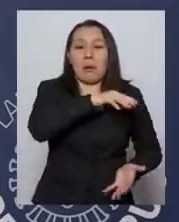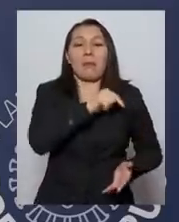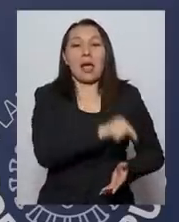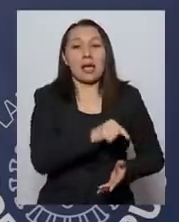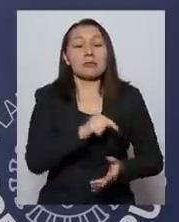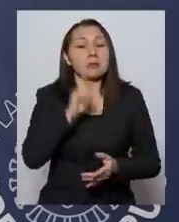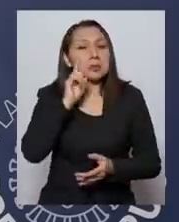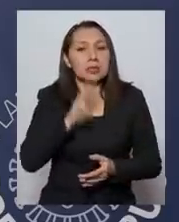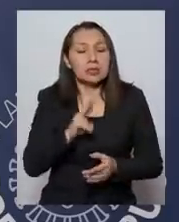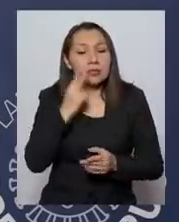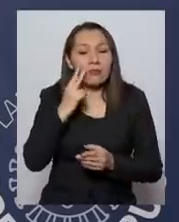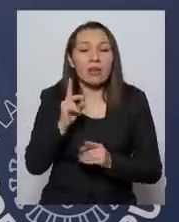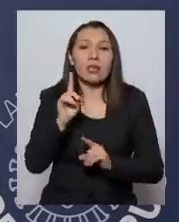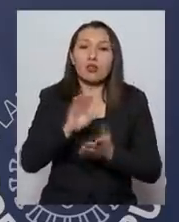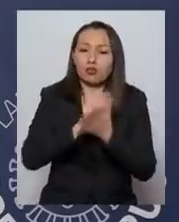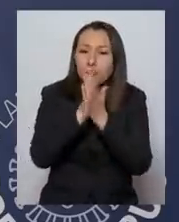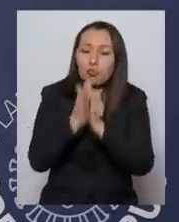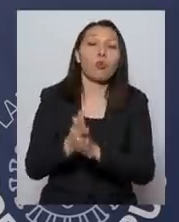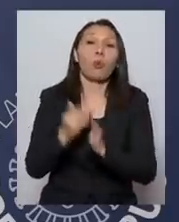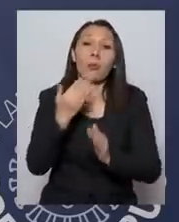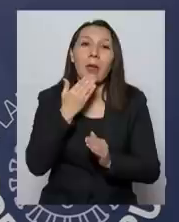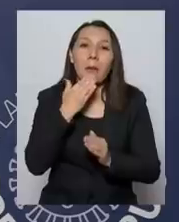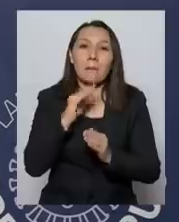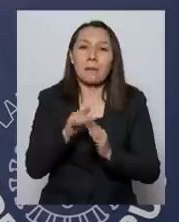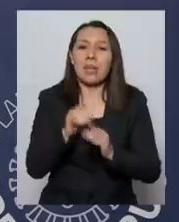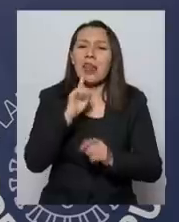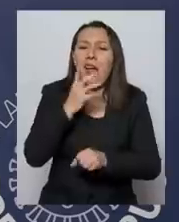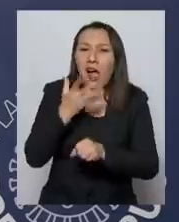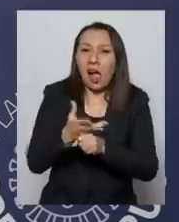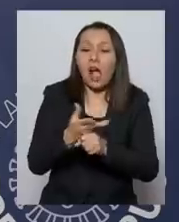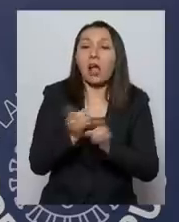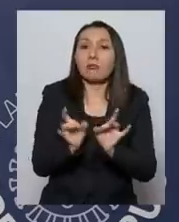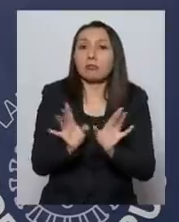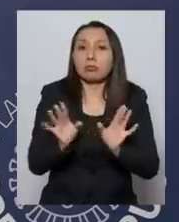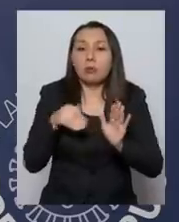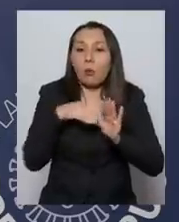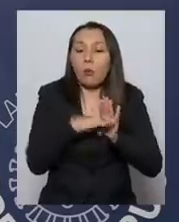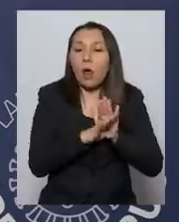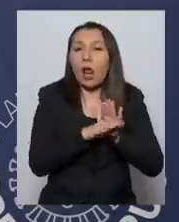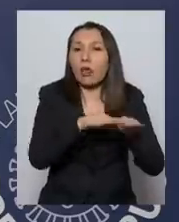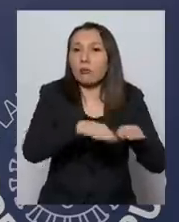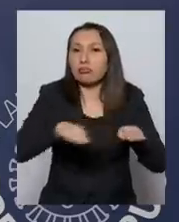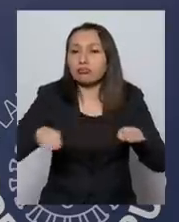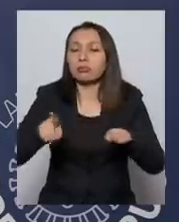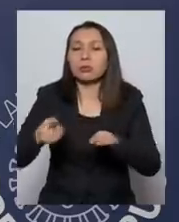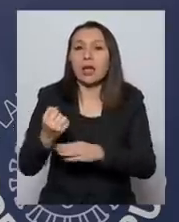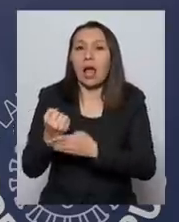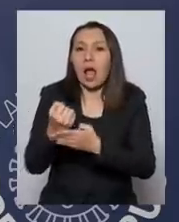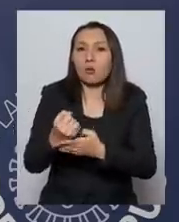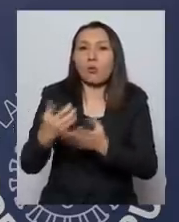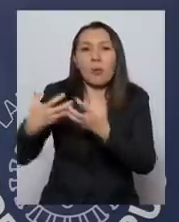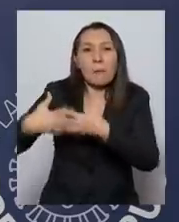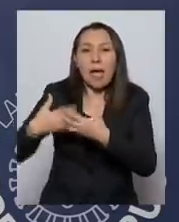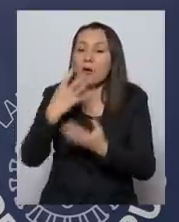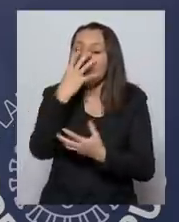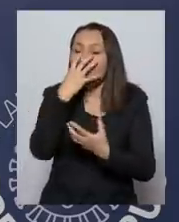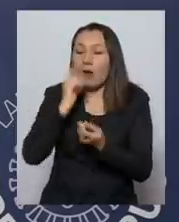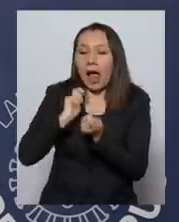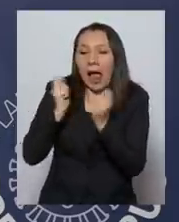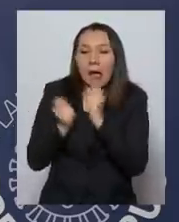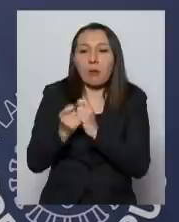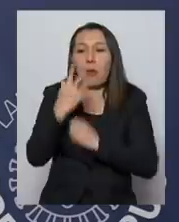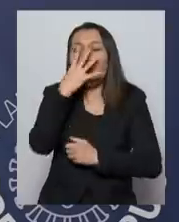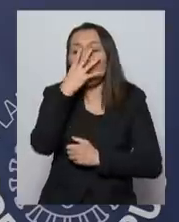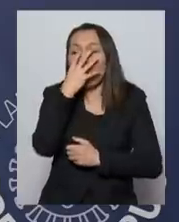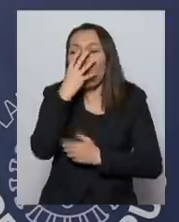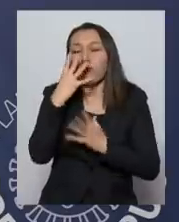es sin considerar, ¿no es cierto?, todo el parque que todavía está disponible de máquinas de anestesia que se están usando